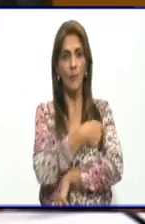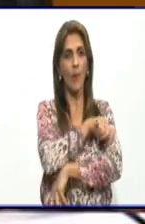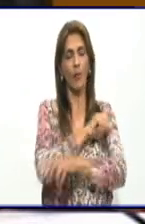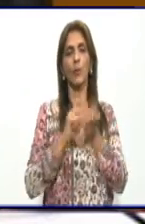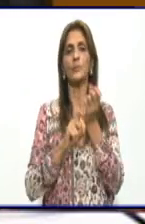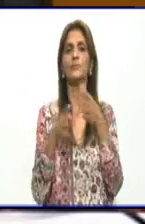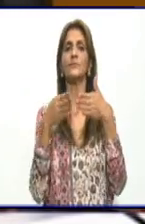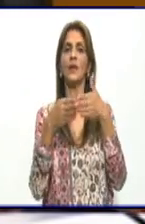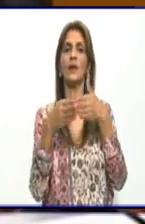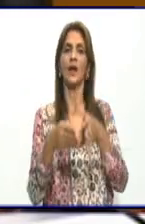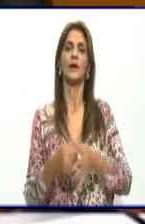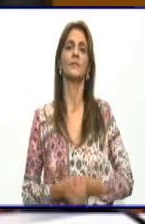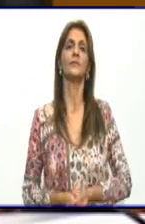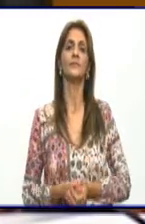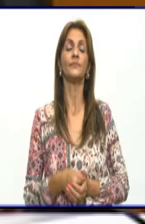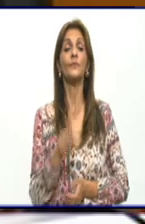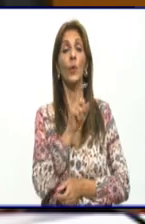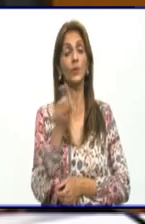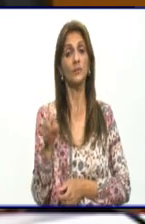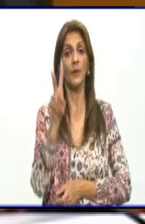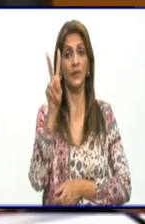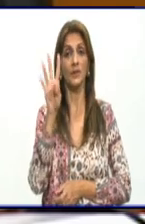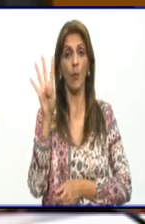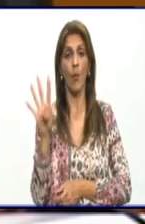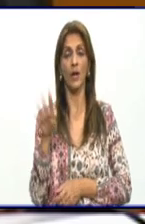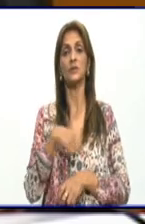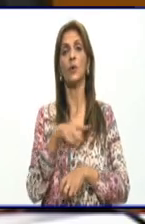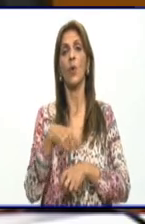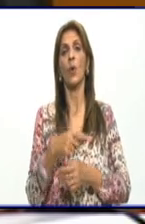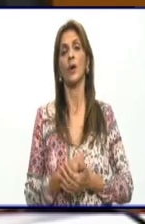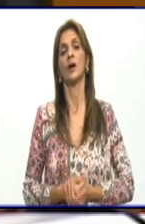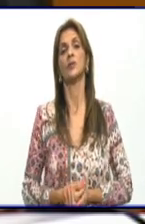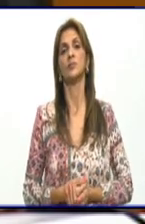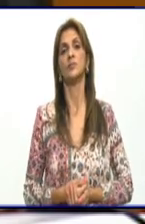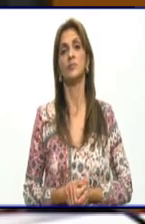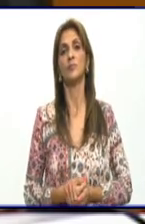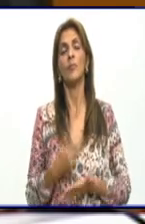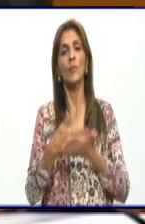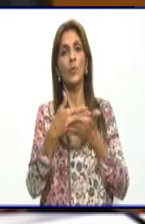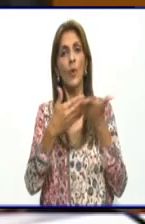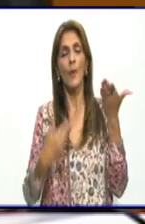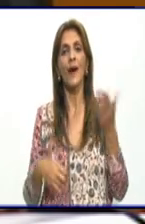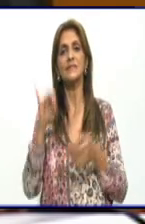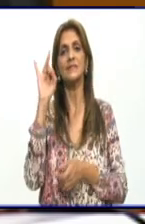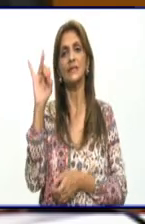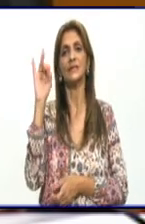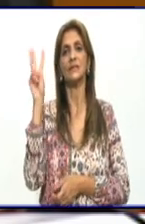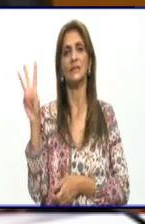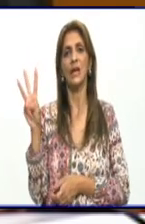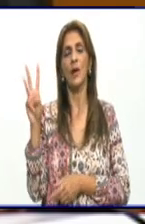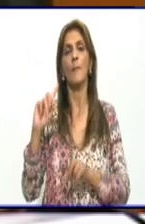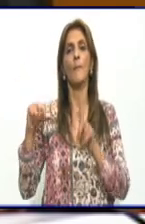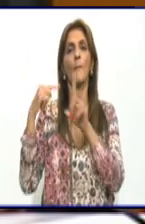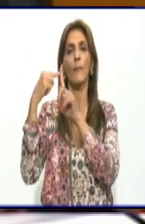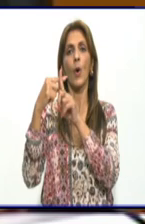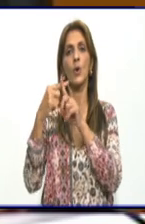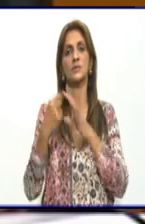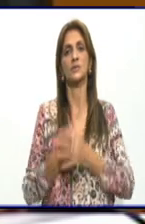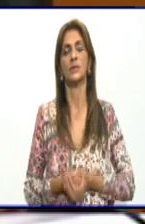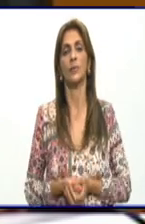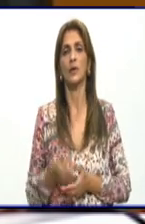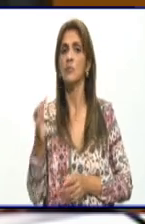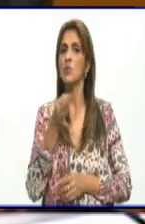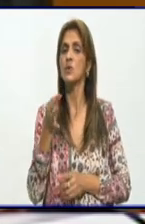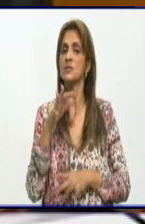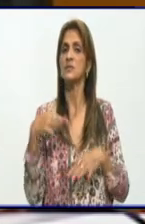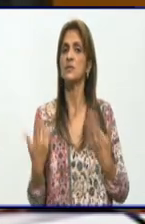últimas 24 horas de las 518 muestras recibidas, 73 de ellas fueron positivas, pertenecientes a los